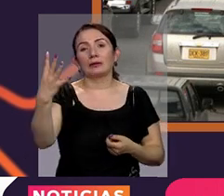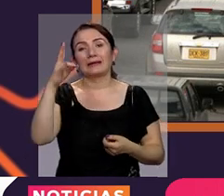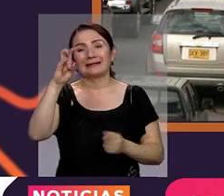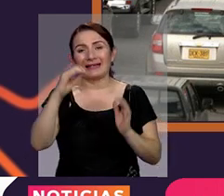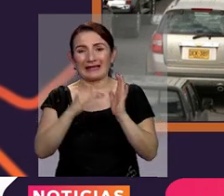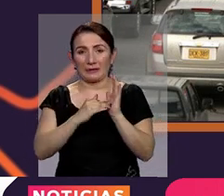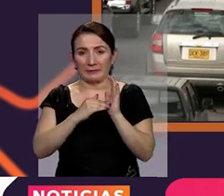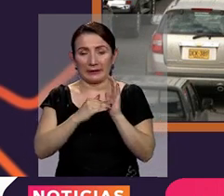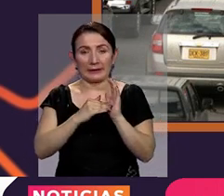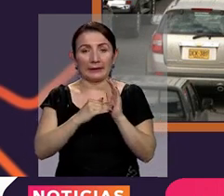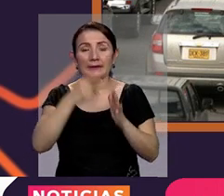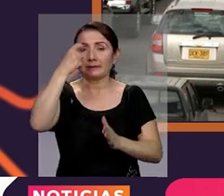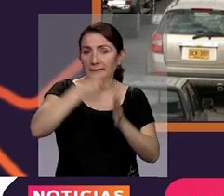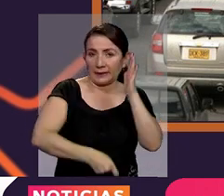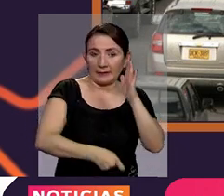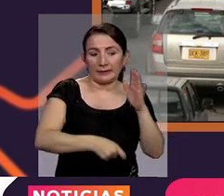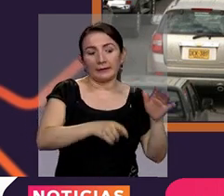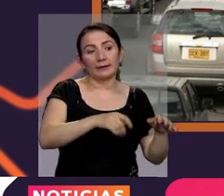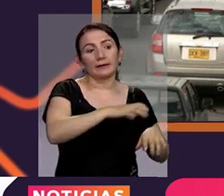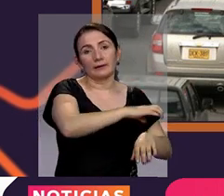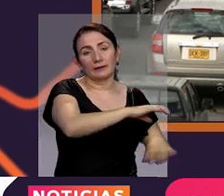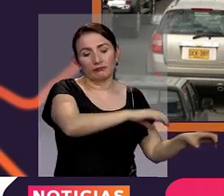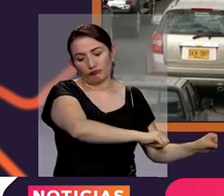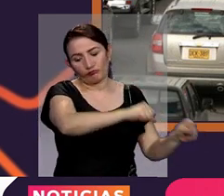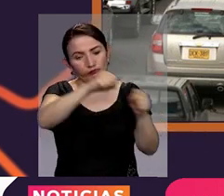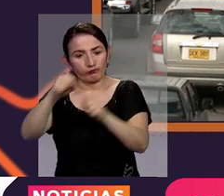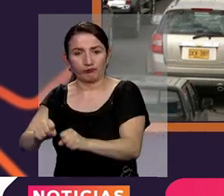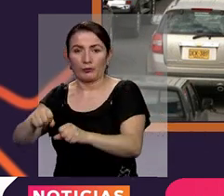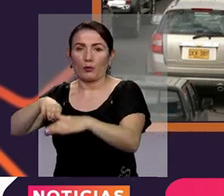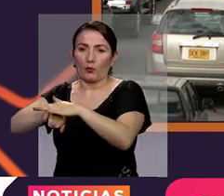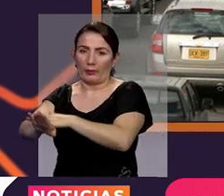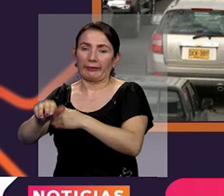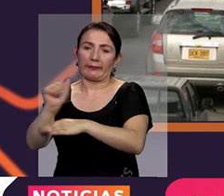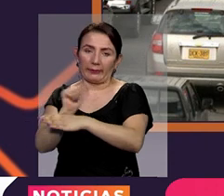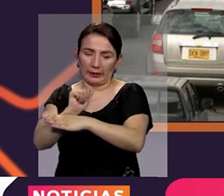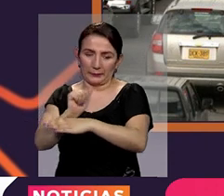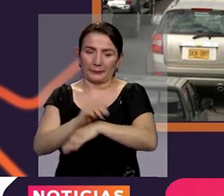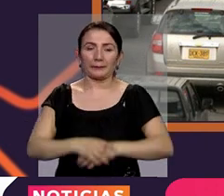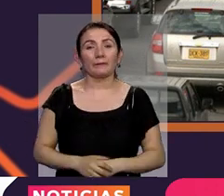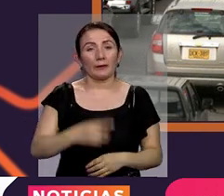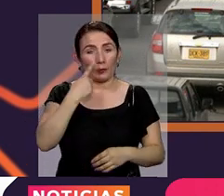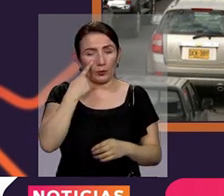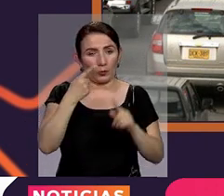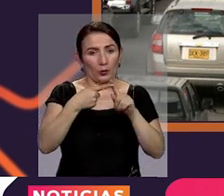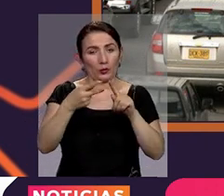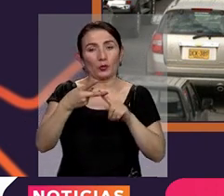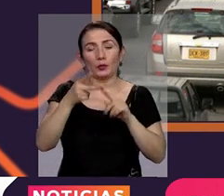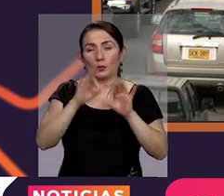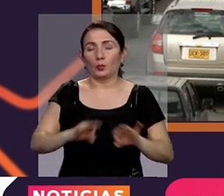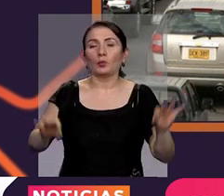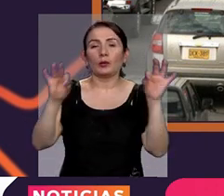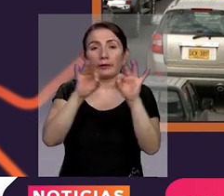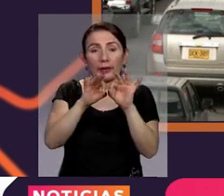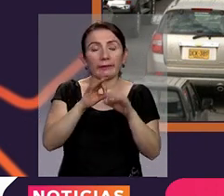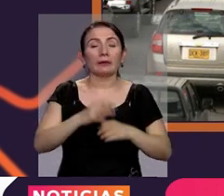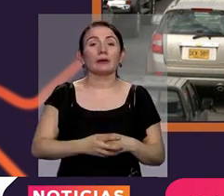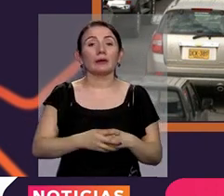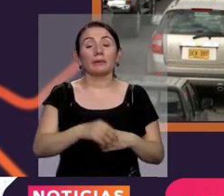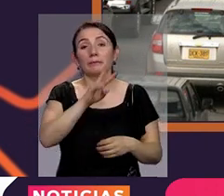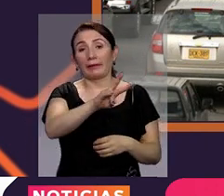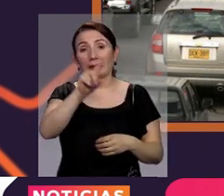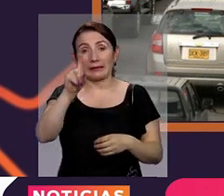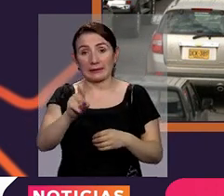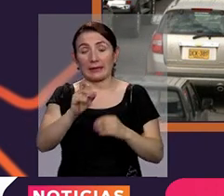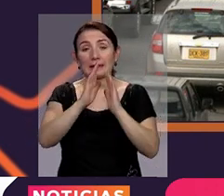pesos y se le realizará la inmovilización del vehículo. Y también hay que decir dos cosas muy importantes, y es que el 26